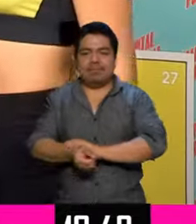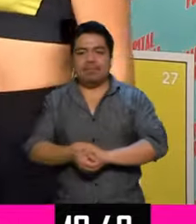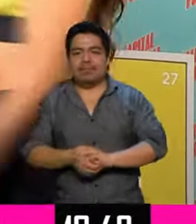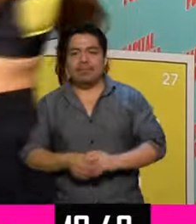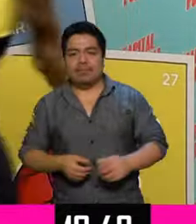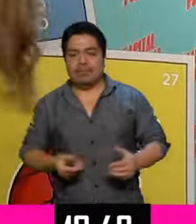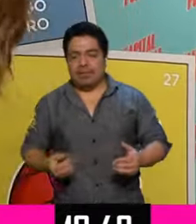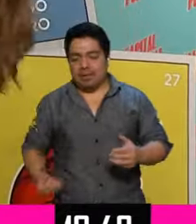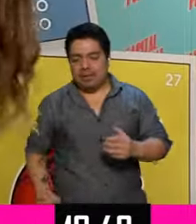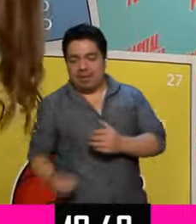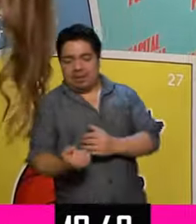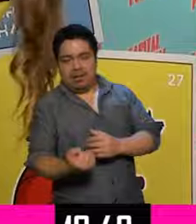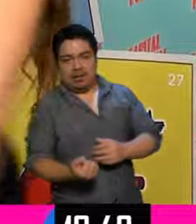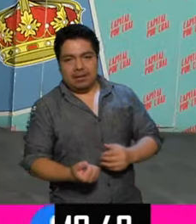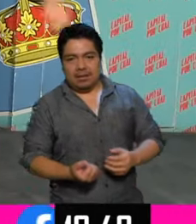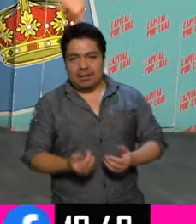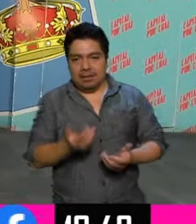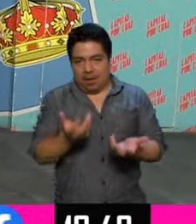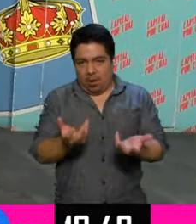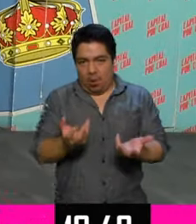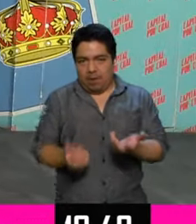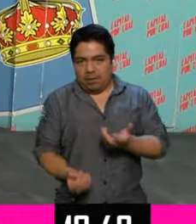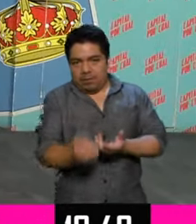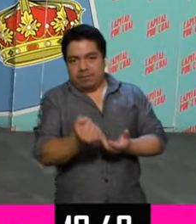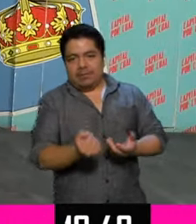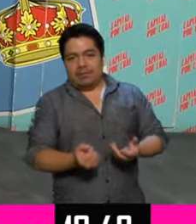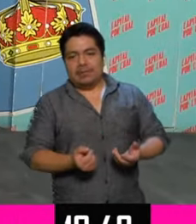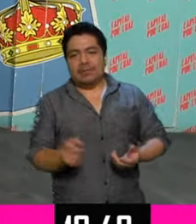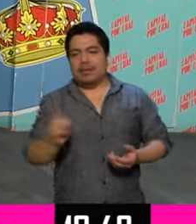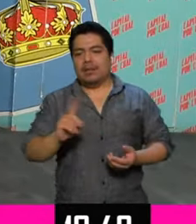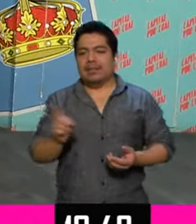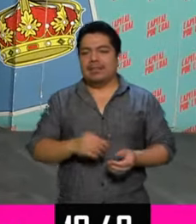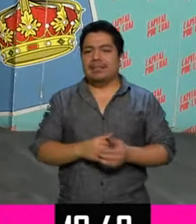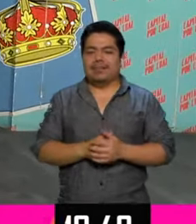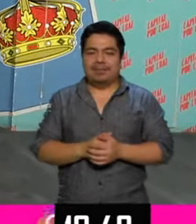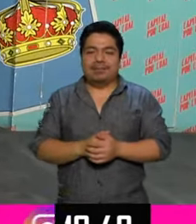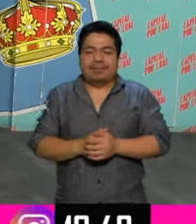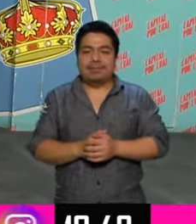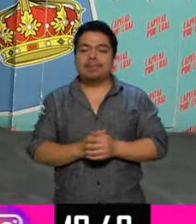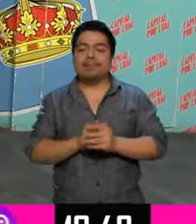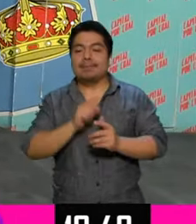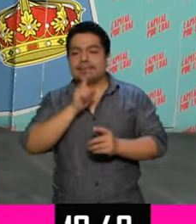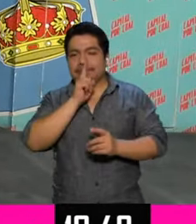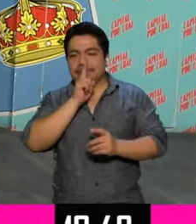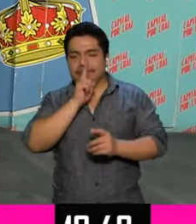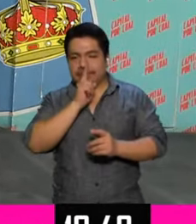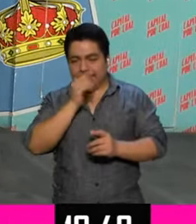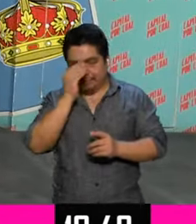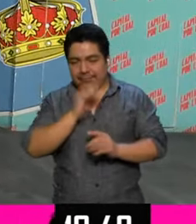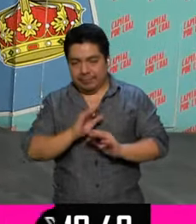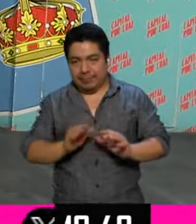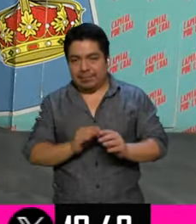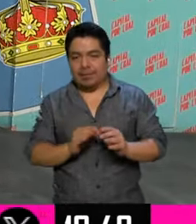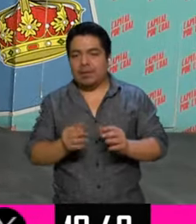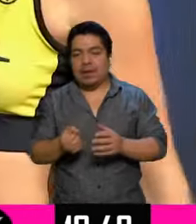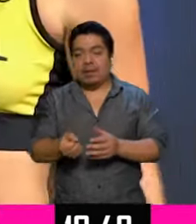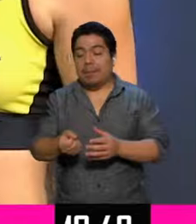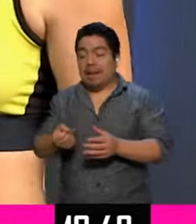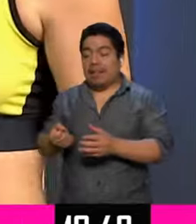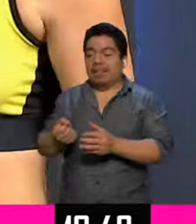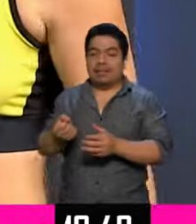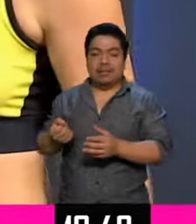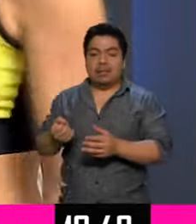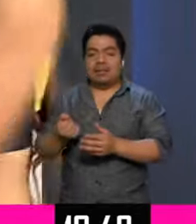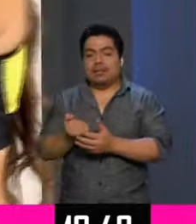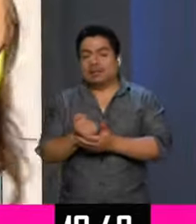no ayudaría. También. Pues yo una vez se los damos los... No. Ah, la tienda, no. No. Entonces, a ver. O sea, obviamente... Entonces, no es para atrás, no,